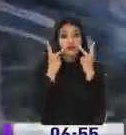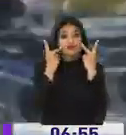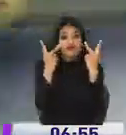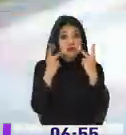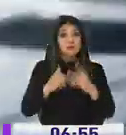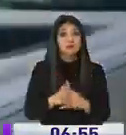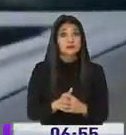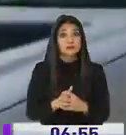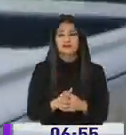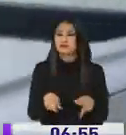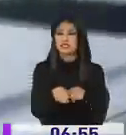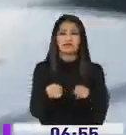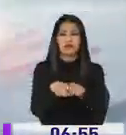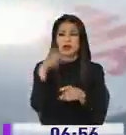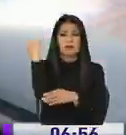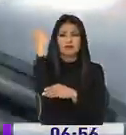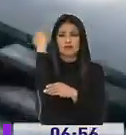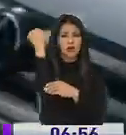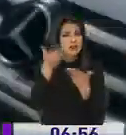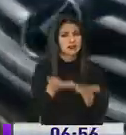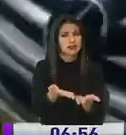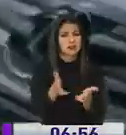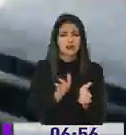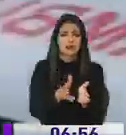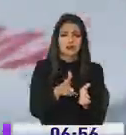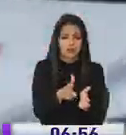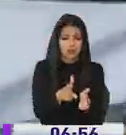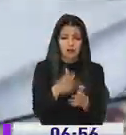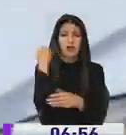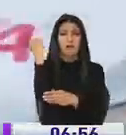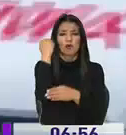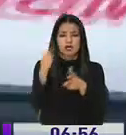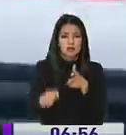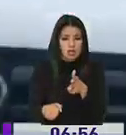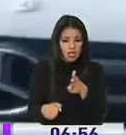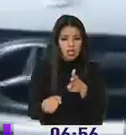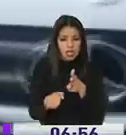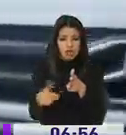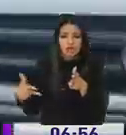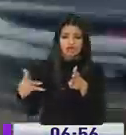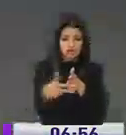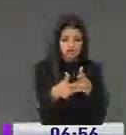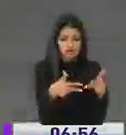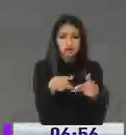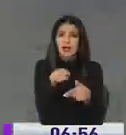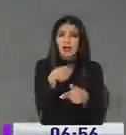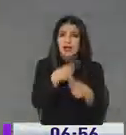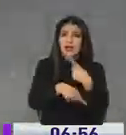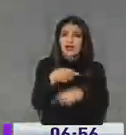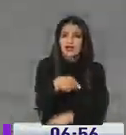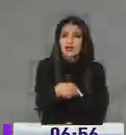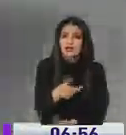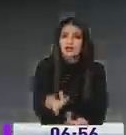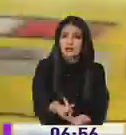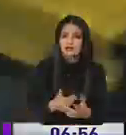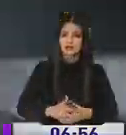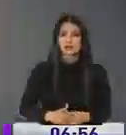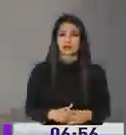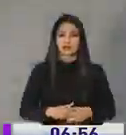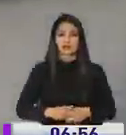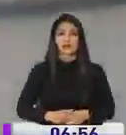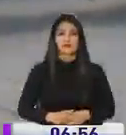por hacer lo mismo obstruyeron el camino para la ambulancia justo cuando había heridos en las protestas informó